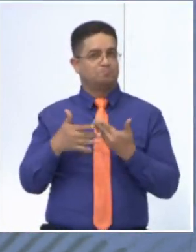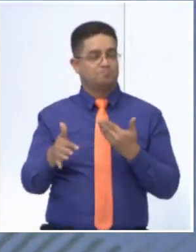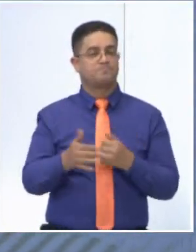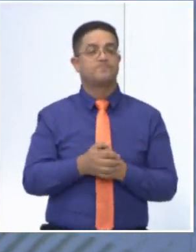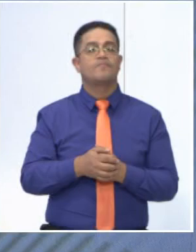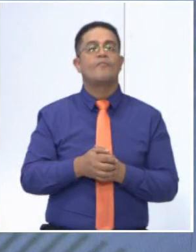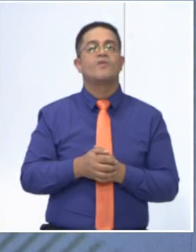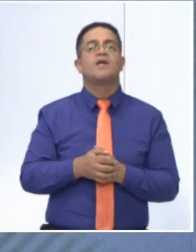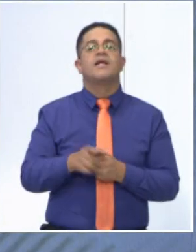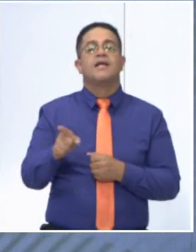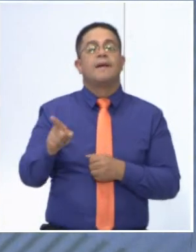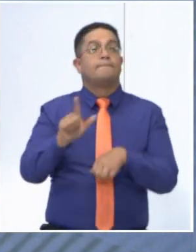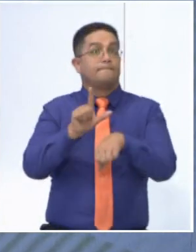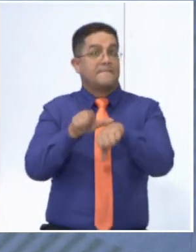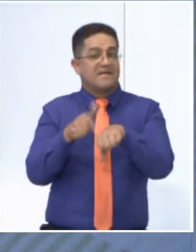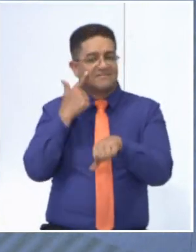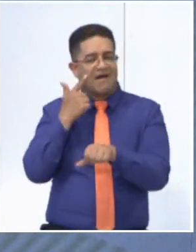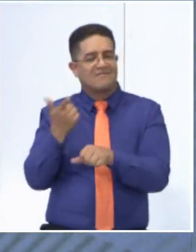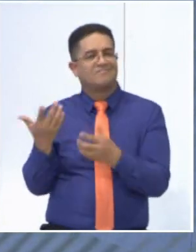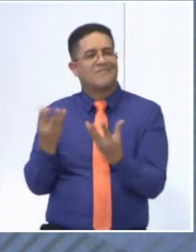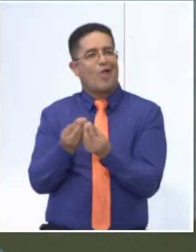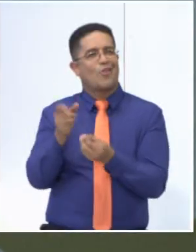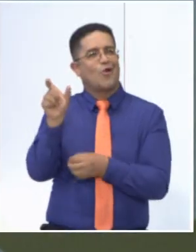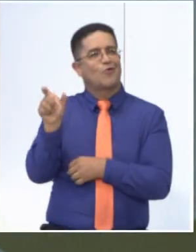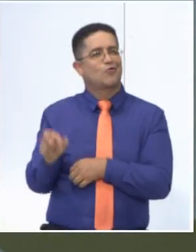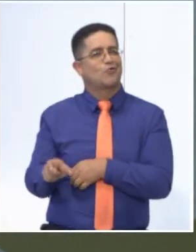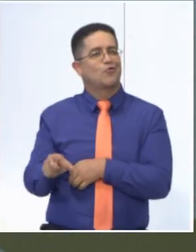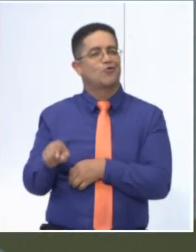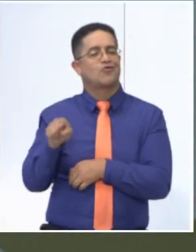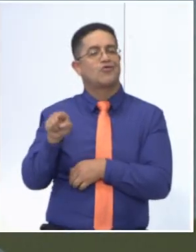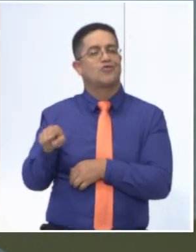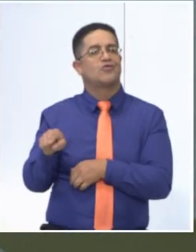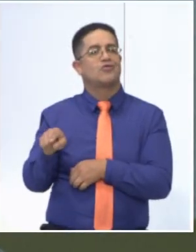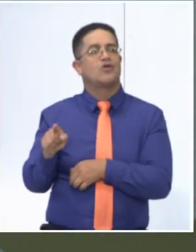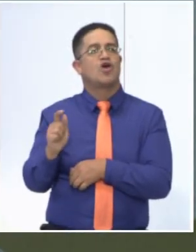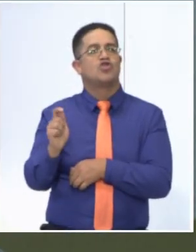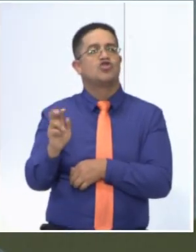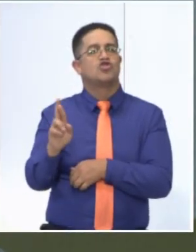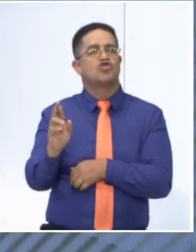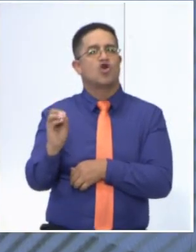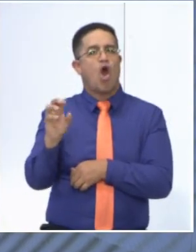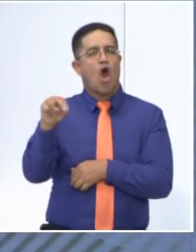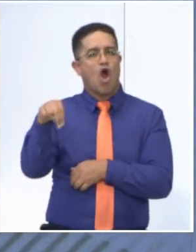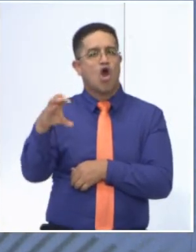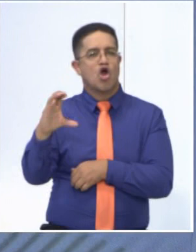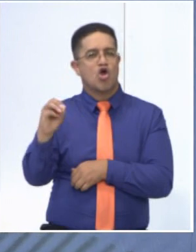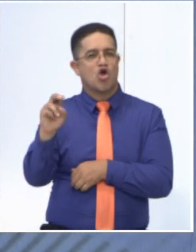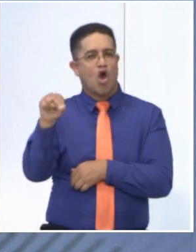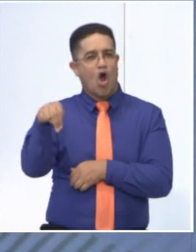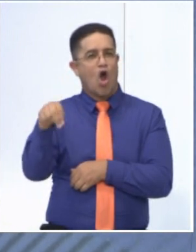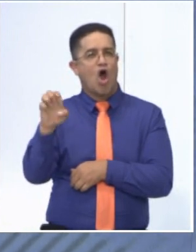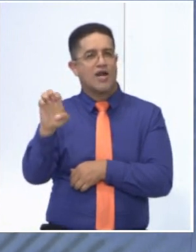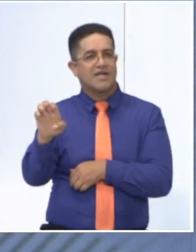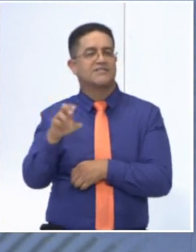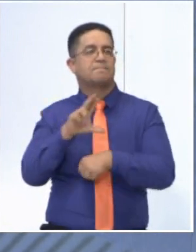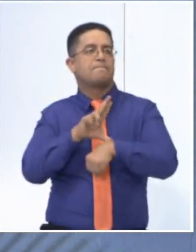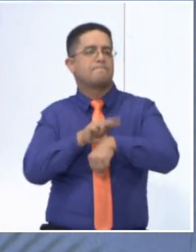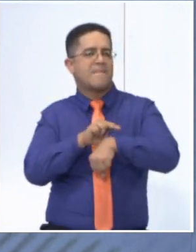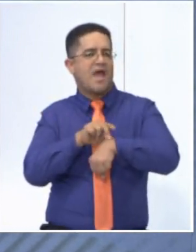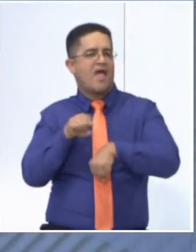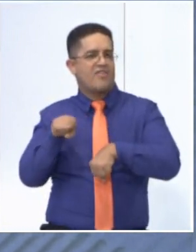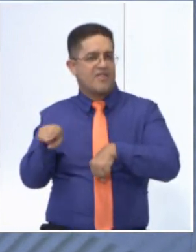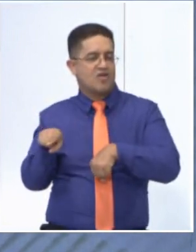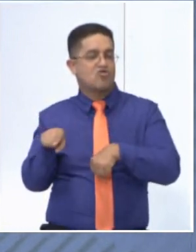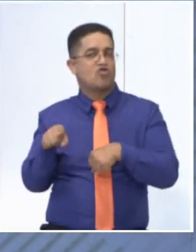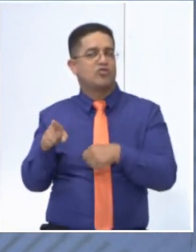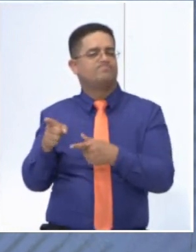hablar sobre este tema, al regreso nos estará acompañando la doctora María Gabriela Tronconi, médico internista y médico